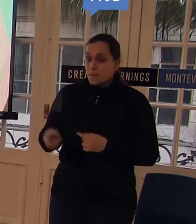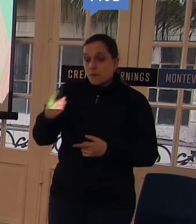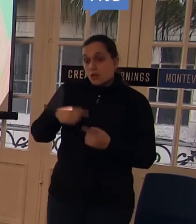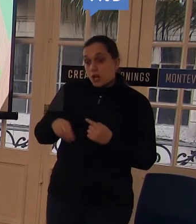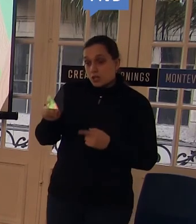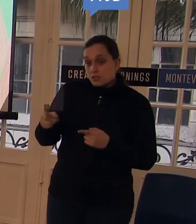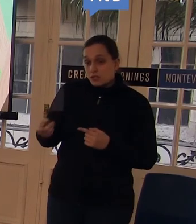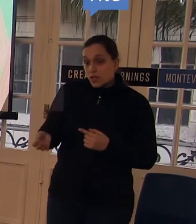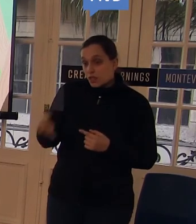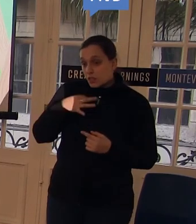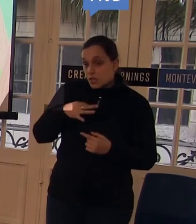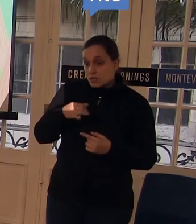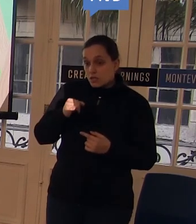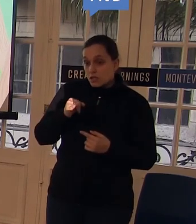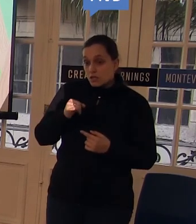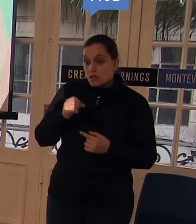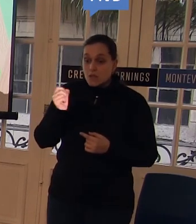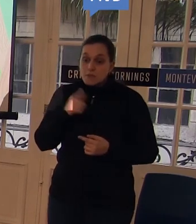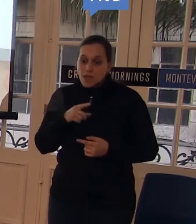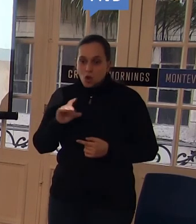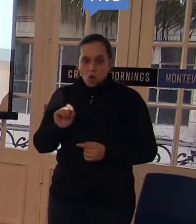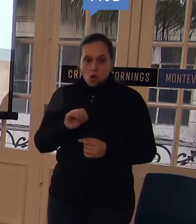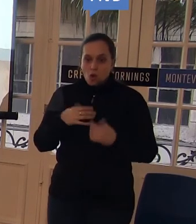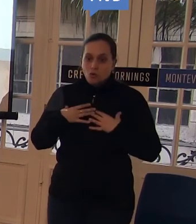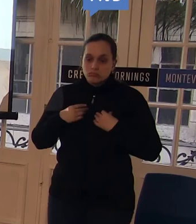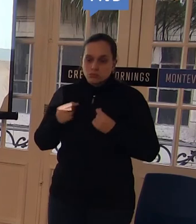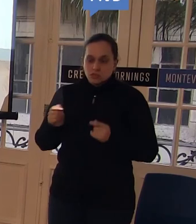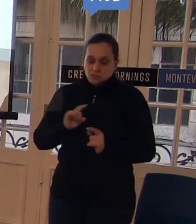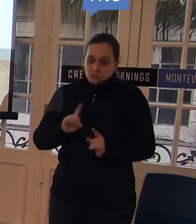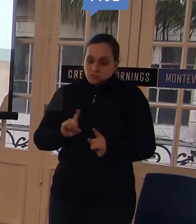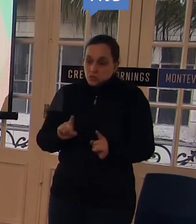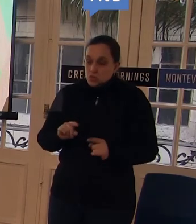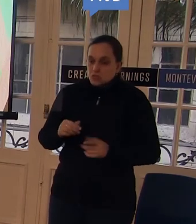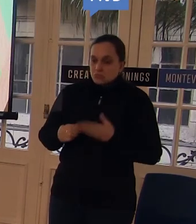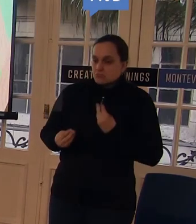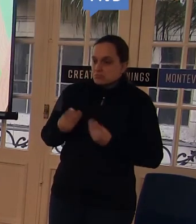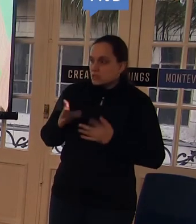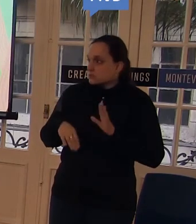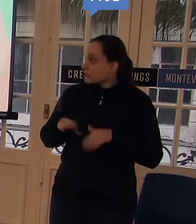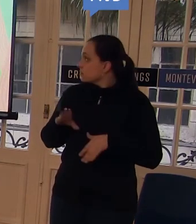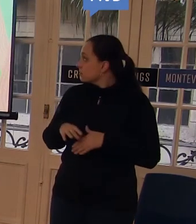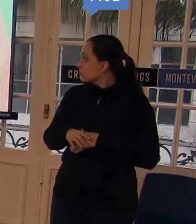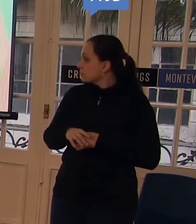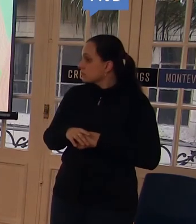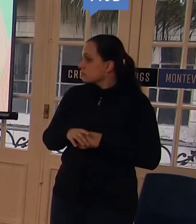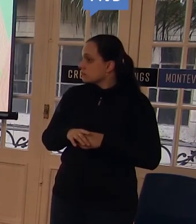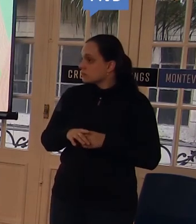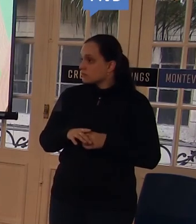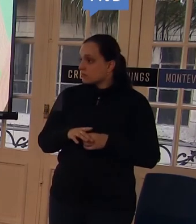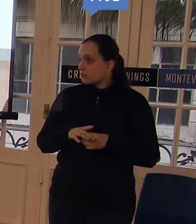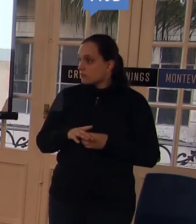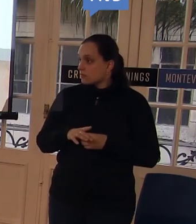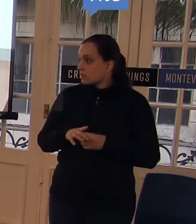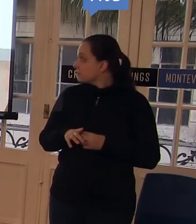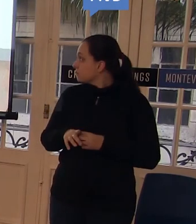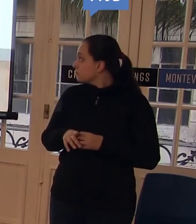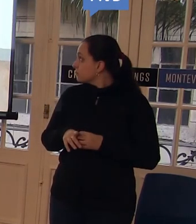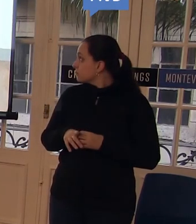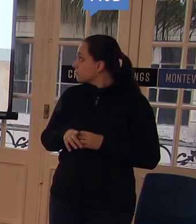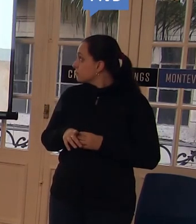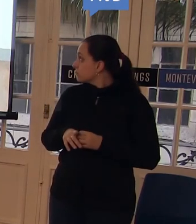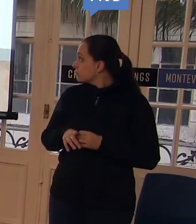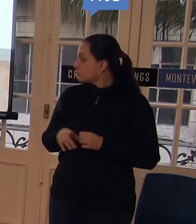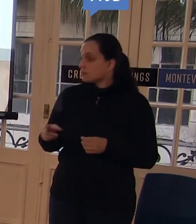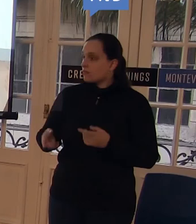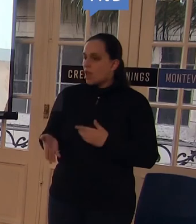fantástico. Hace un tiempo Oh, falta una. Bueno, hace un tiempo